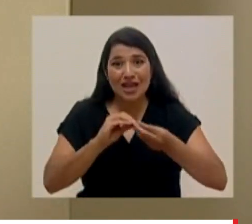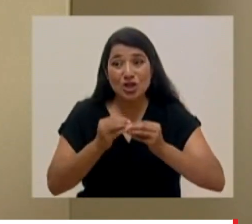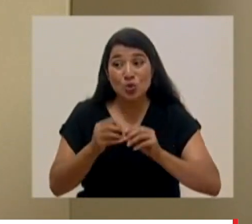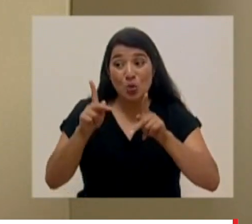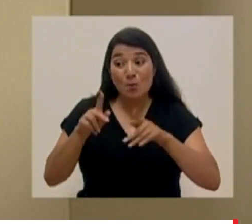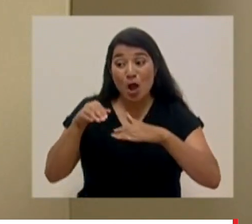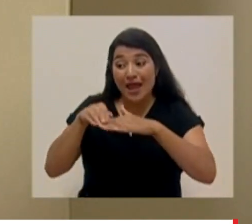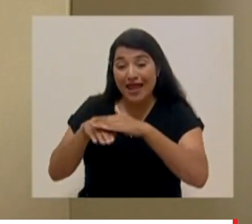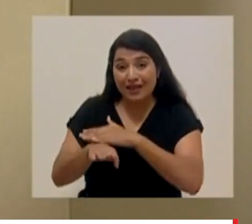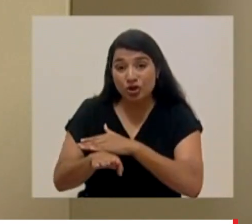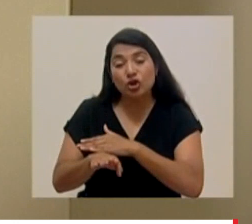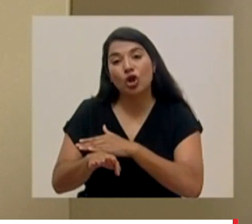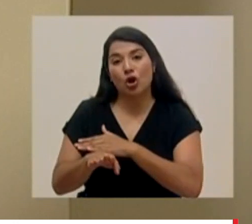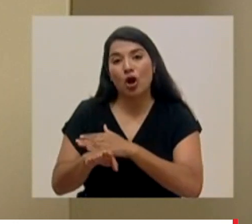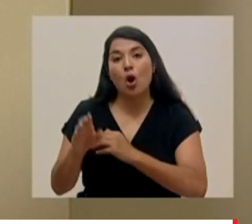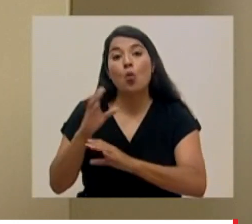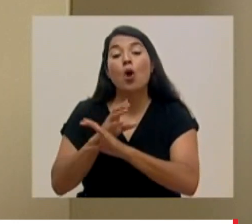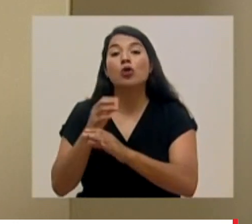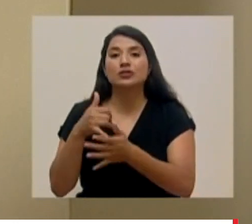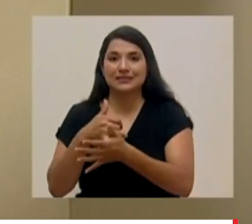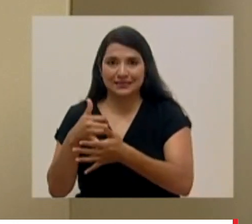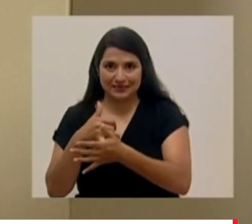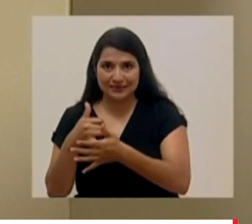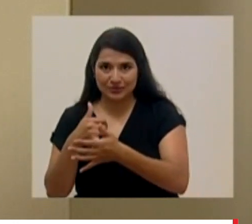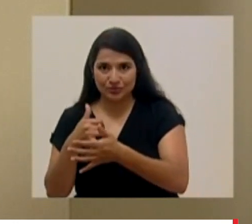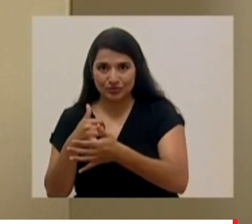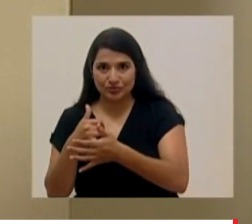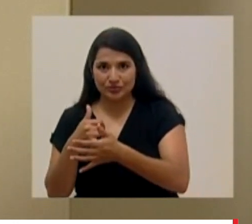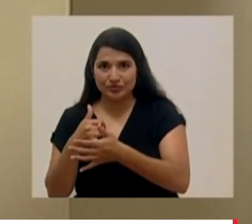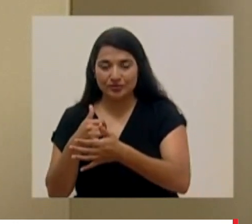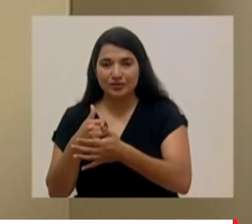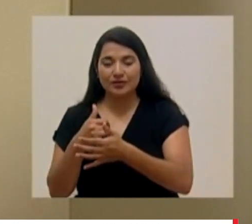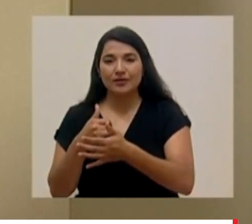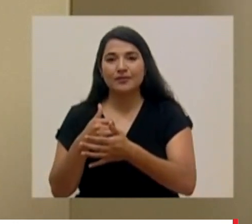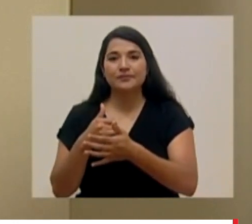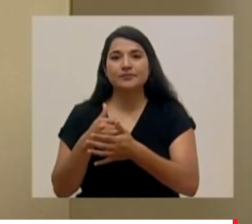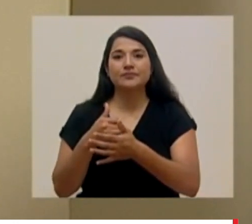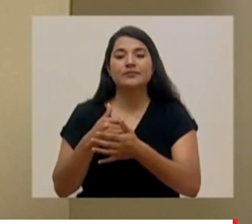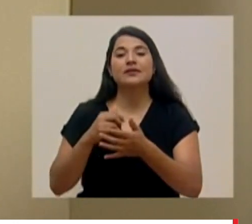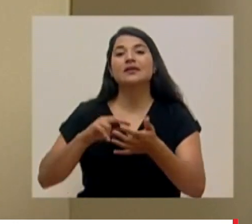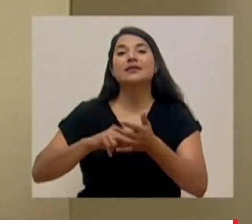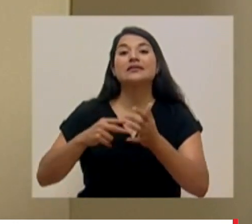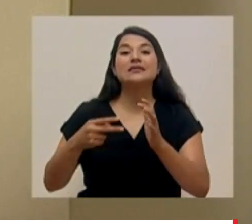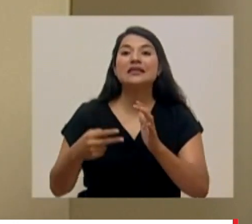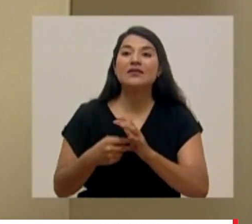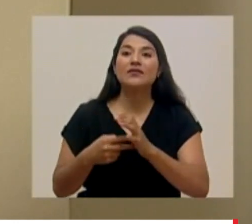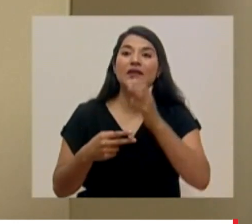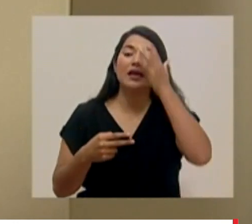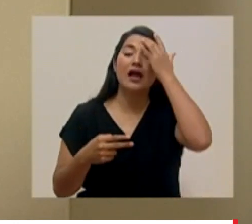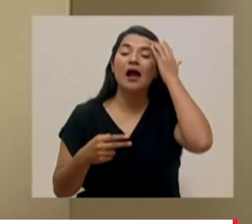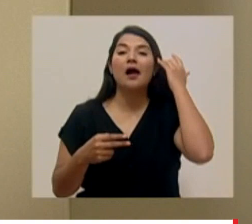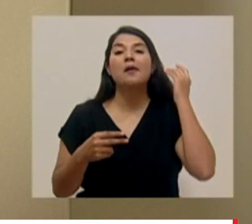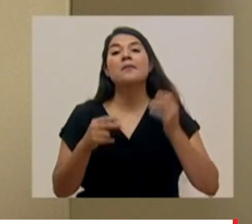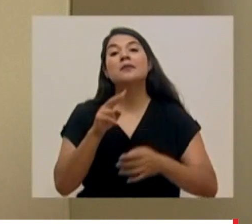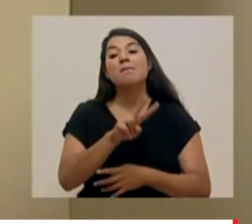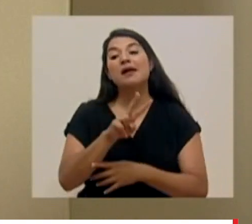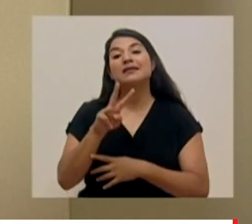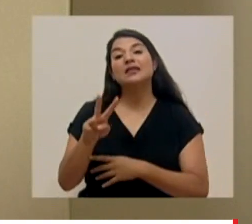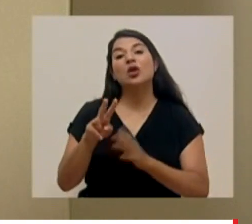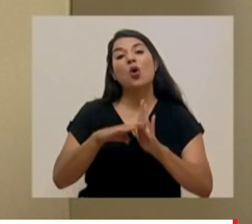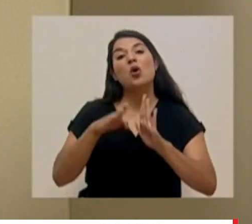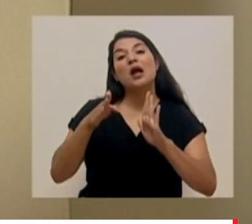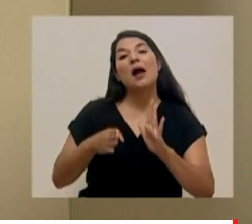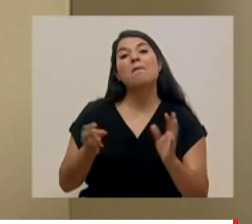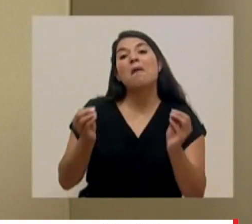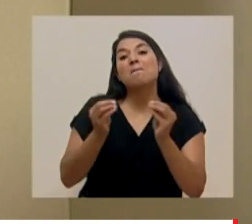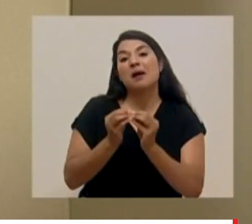realmente, porque el neto fue un incremento de 20. O sea, 22 camas tal vez nos compran un día